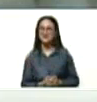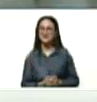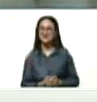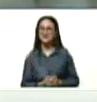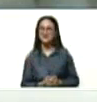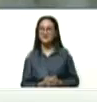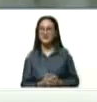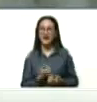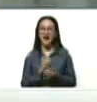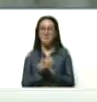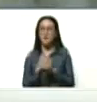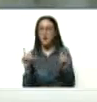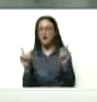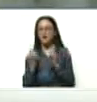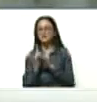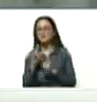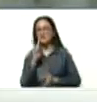Era amor a primera vista.